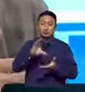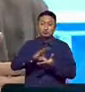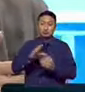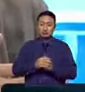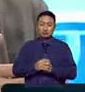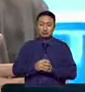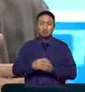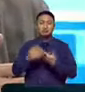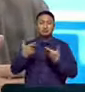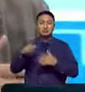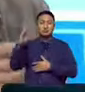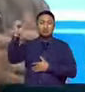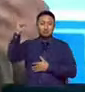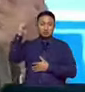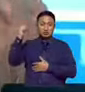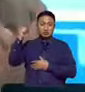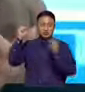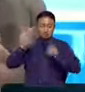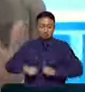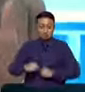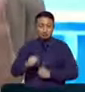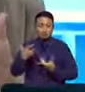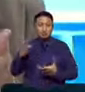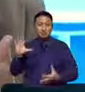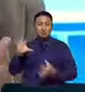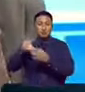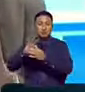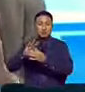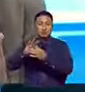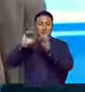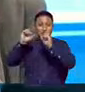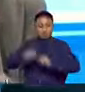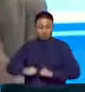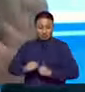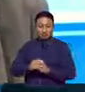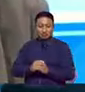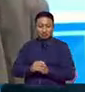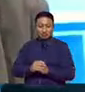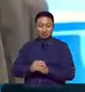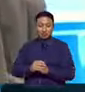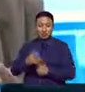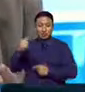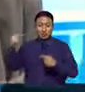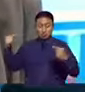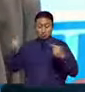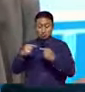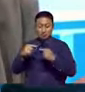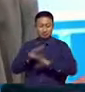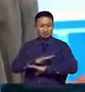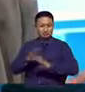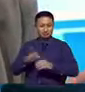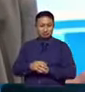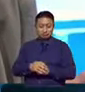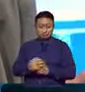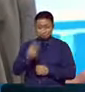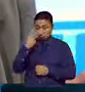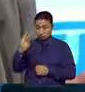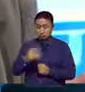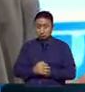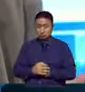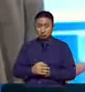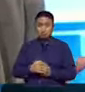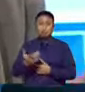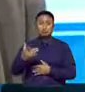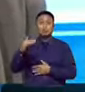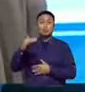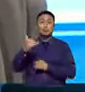sino de la derecha, para crear una alianza que les permita evitar los extremos. Y si ustedes ven ahora en los países